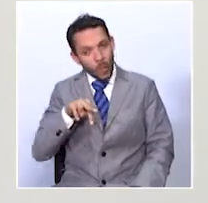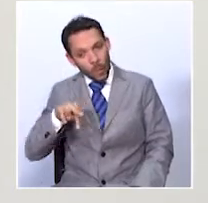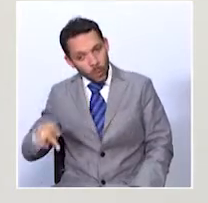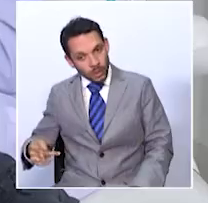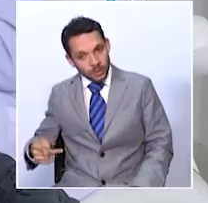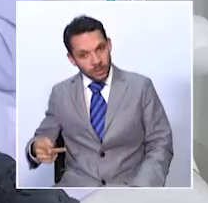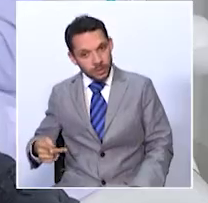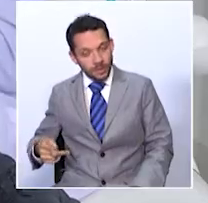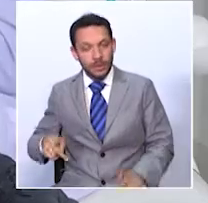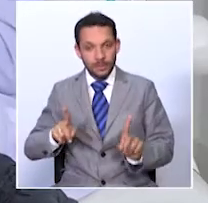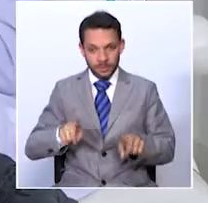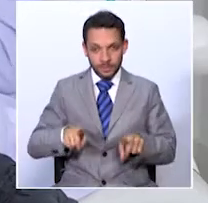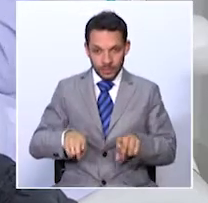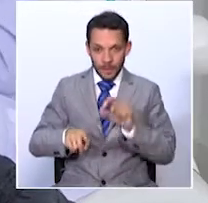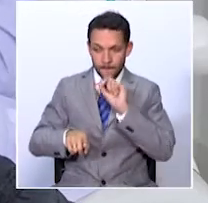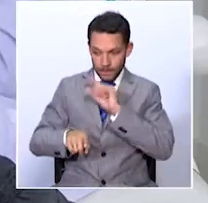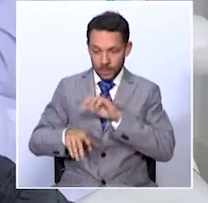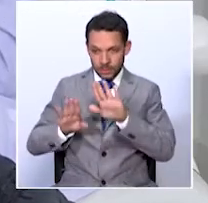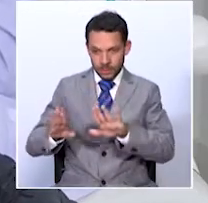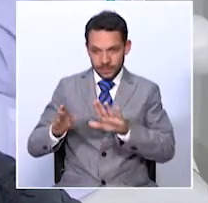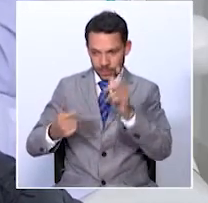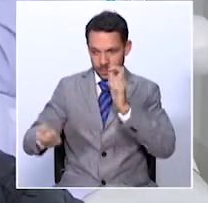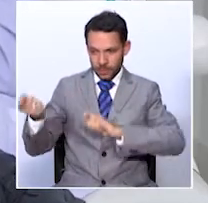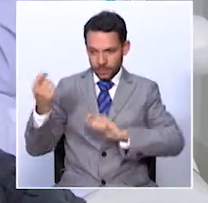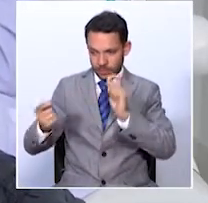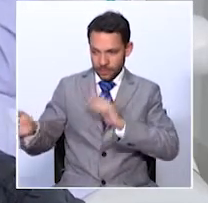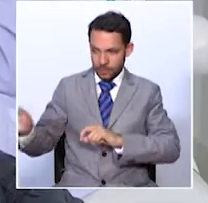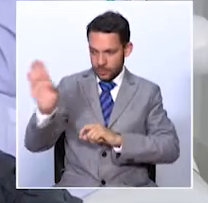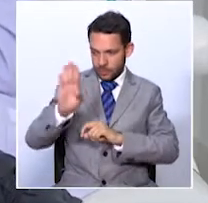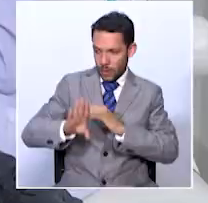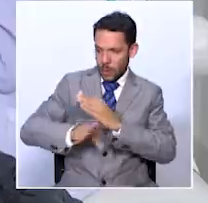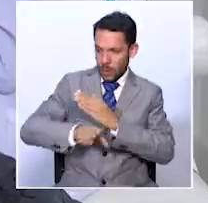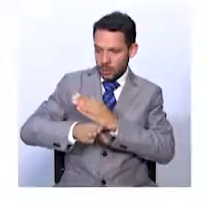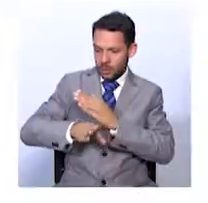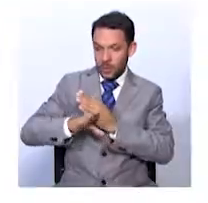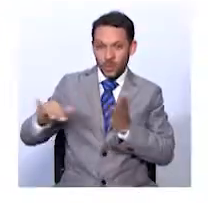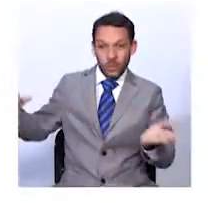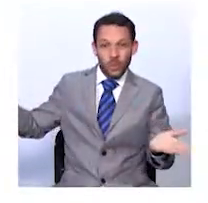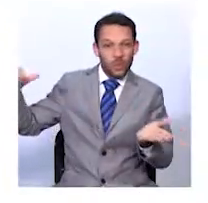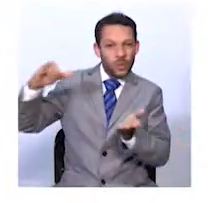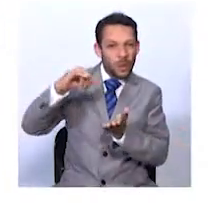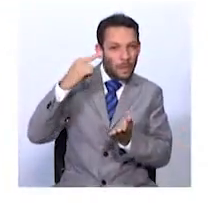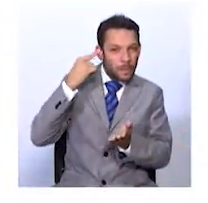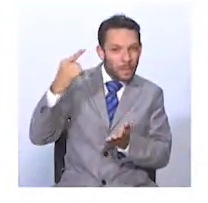a las otras preguntas después de este corte de comerciales y después de que aterrice el avión.